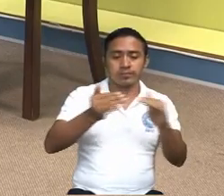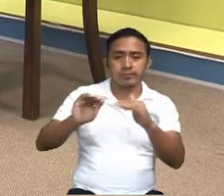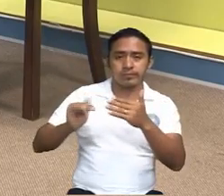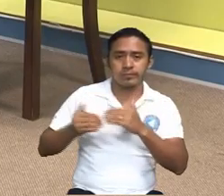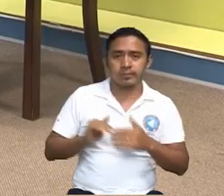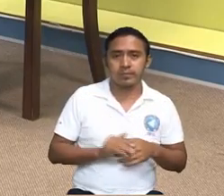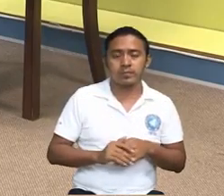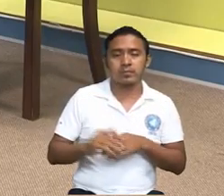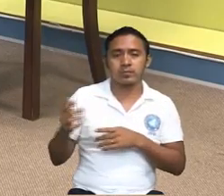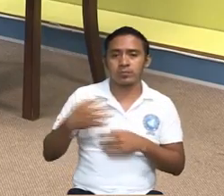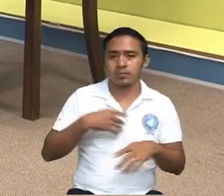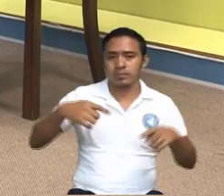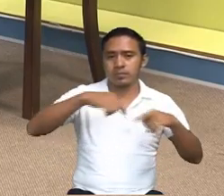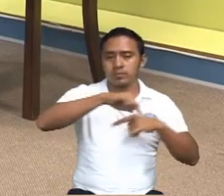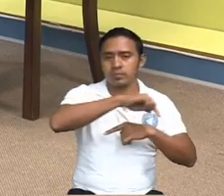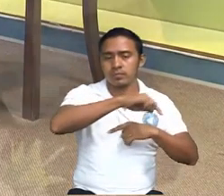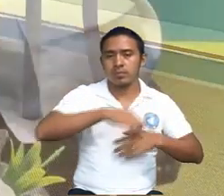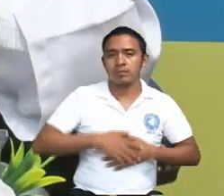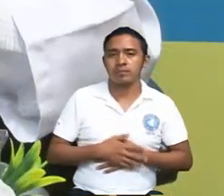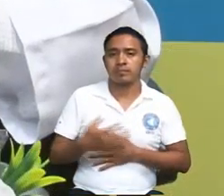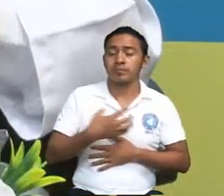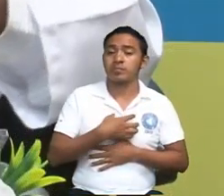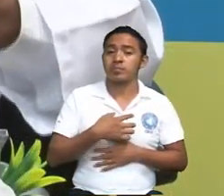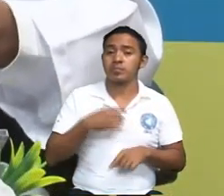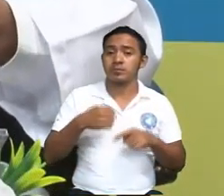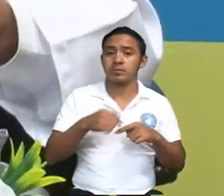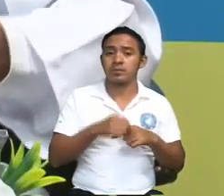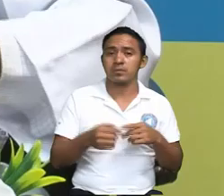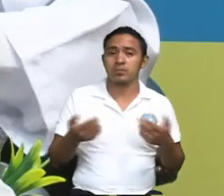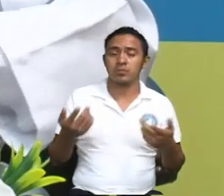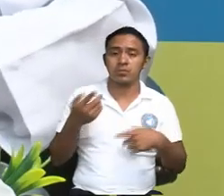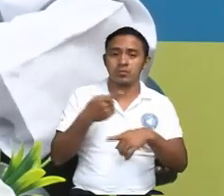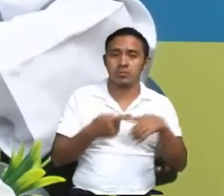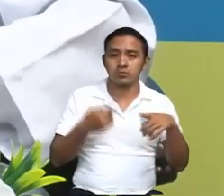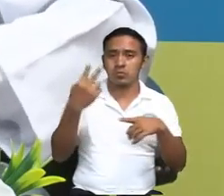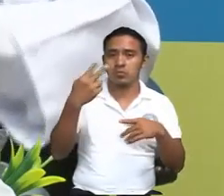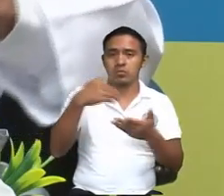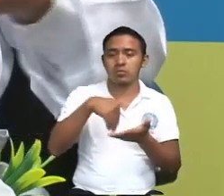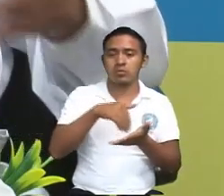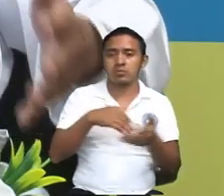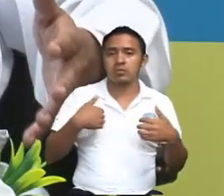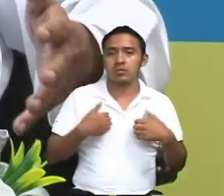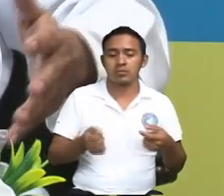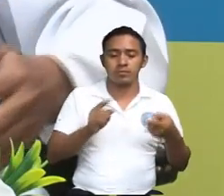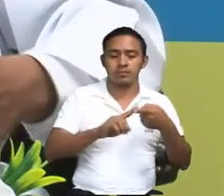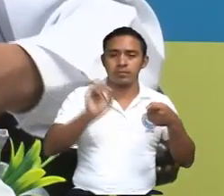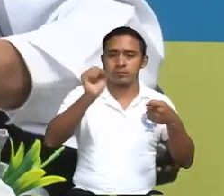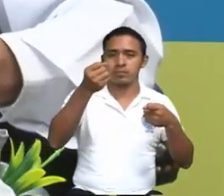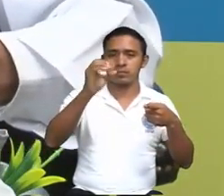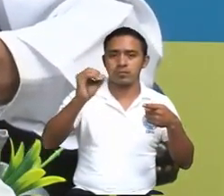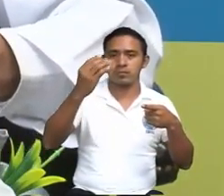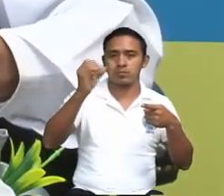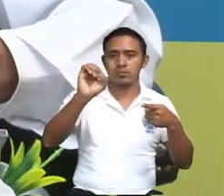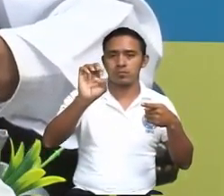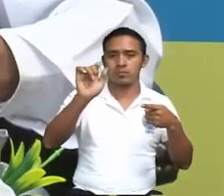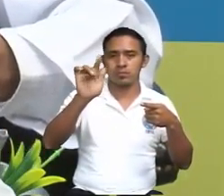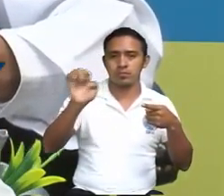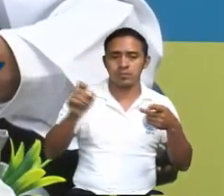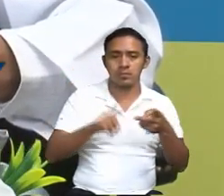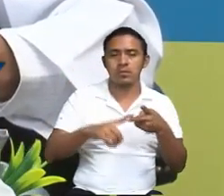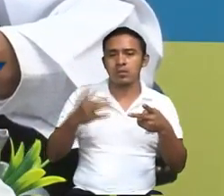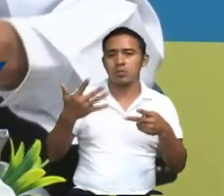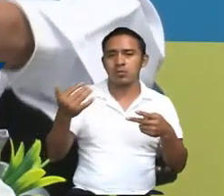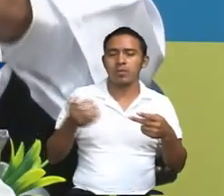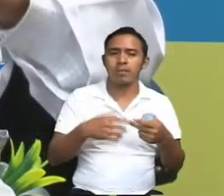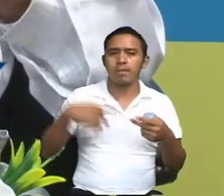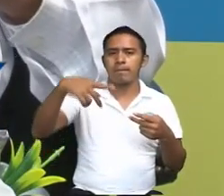la parte del distrito, porque nuestro distrito es compartido por dos unidades de salud, el Sócrates Flores y el Policlínico Francisco Morazán.